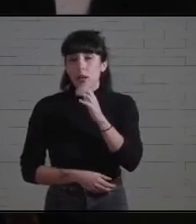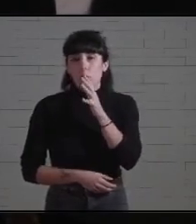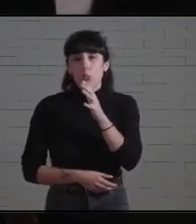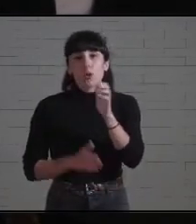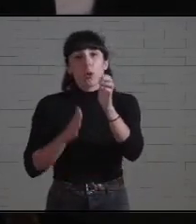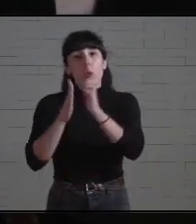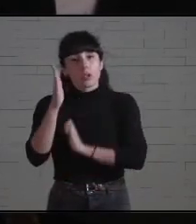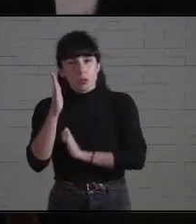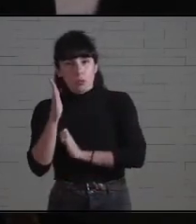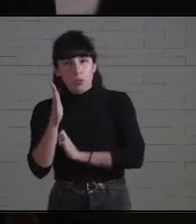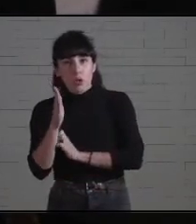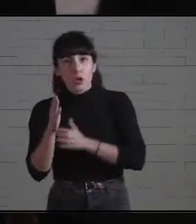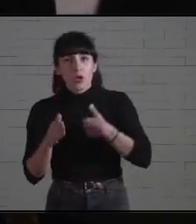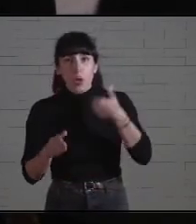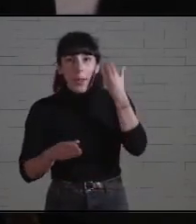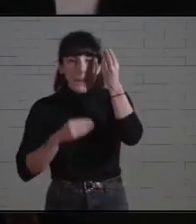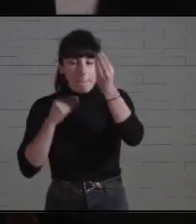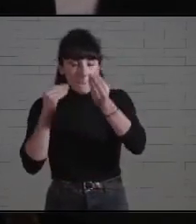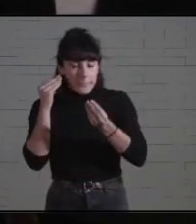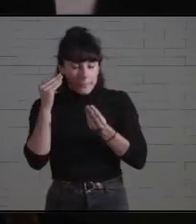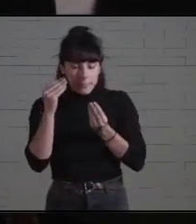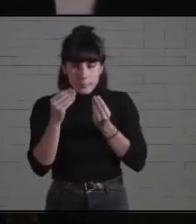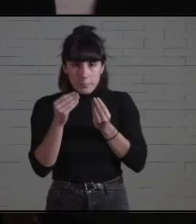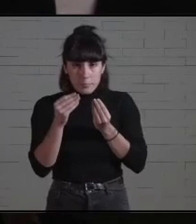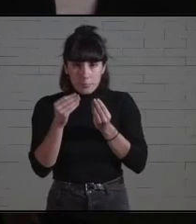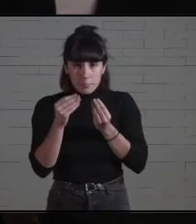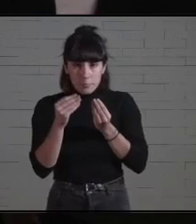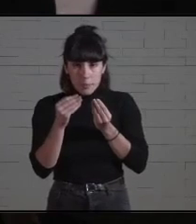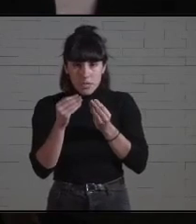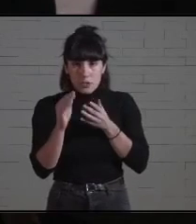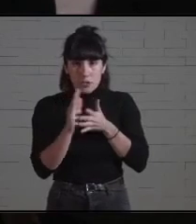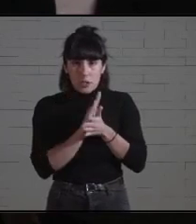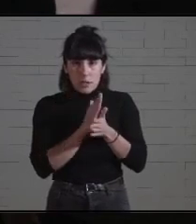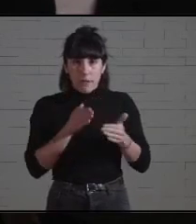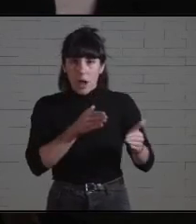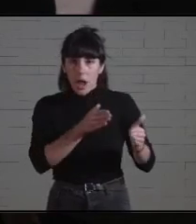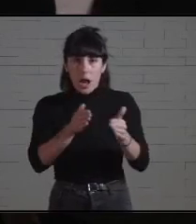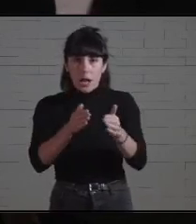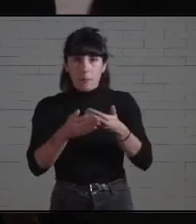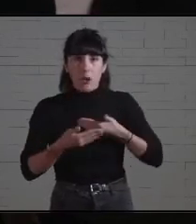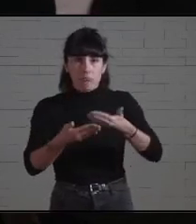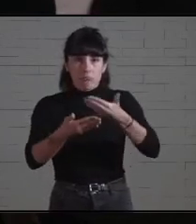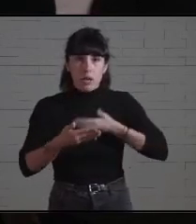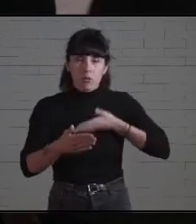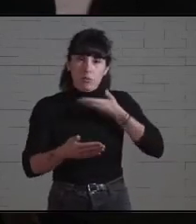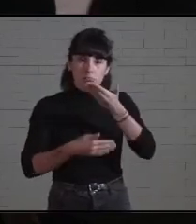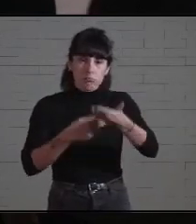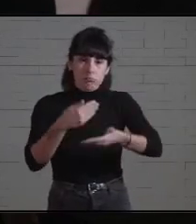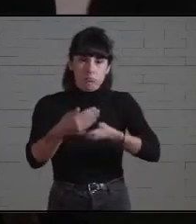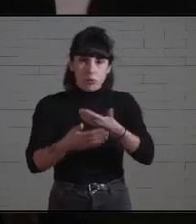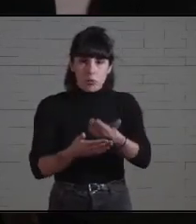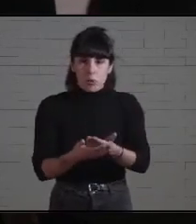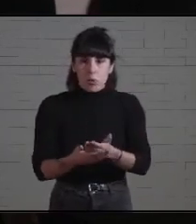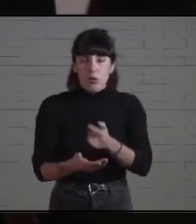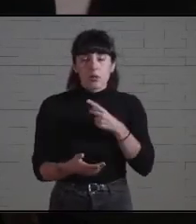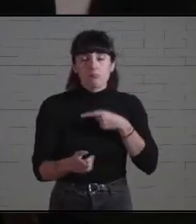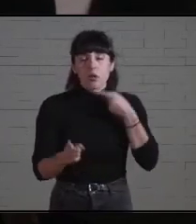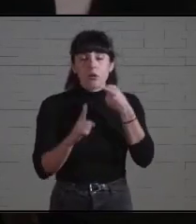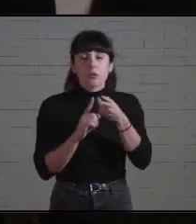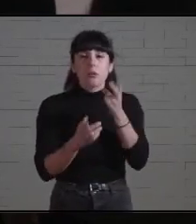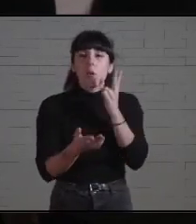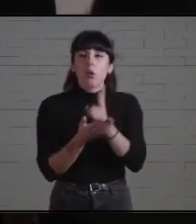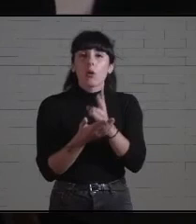informe. Yo creo que nos da luz en este posible cambio y reto de adquirir